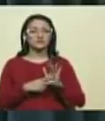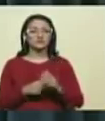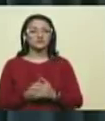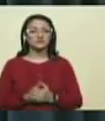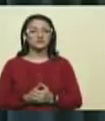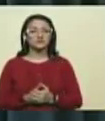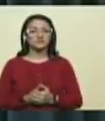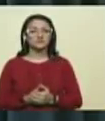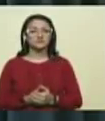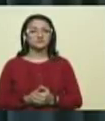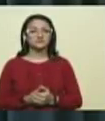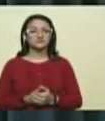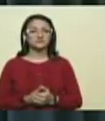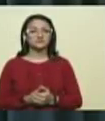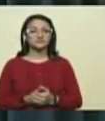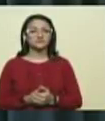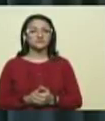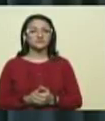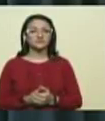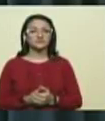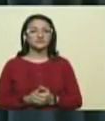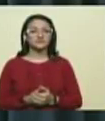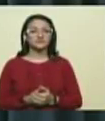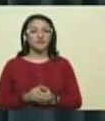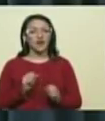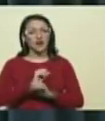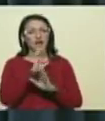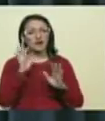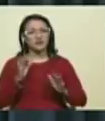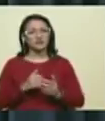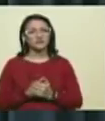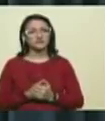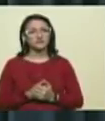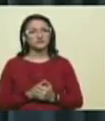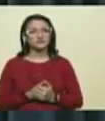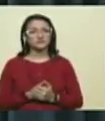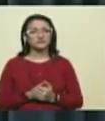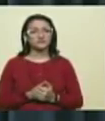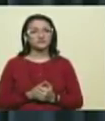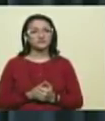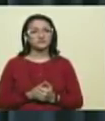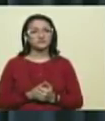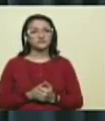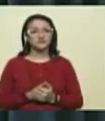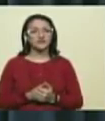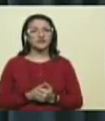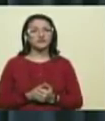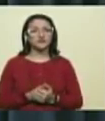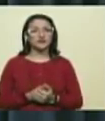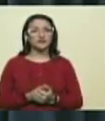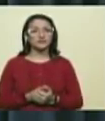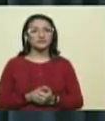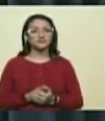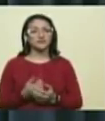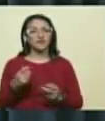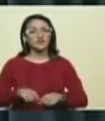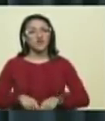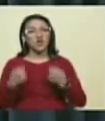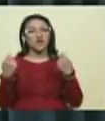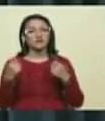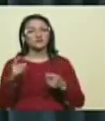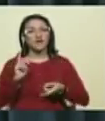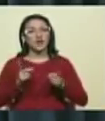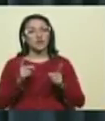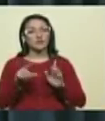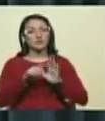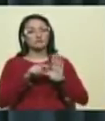la Verdad establecer criterios muy claros. Personas que hayan recurrido a la violencia para obtener algún tipo